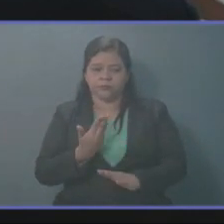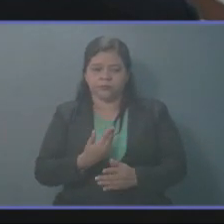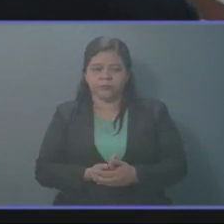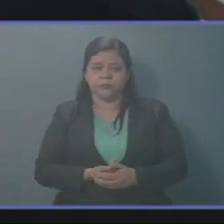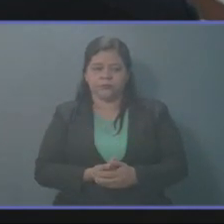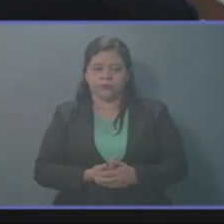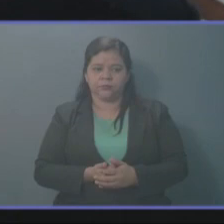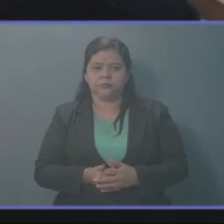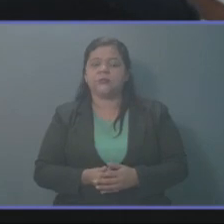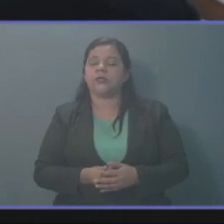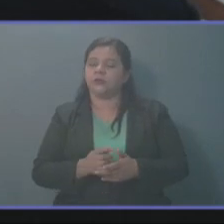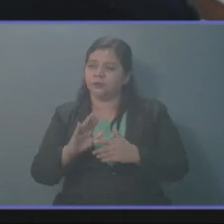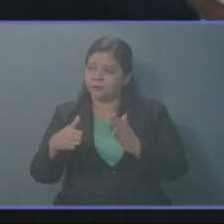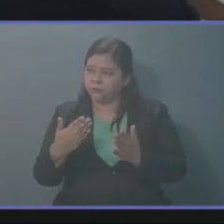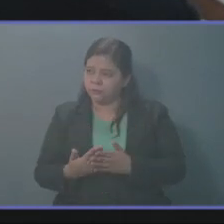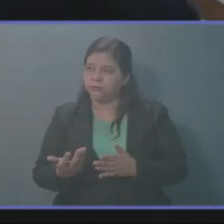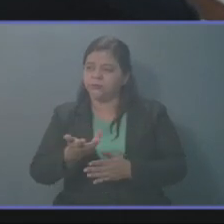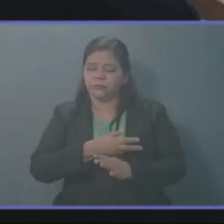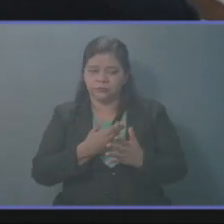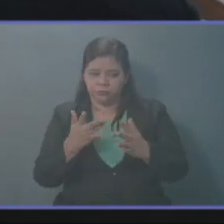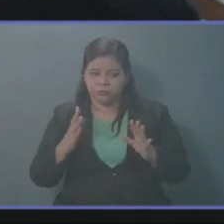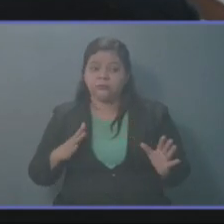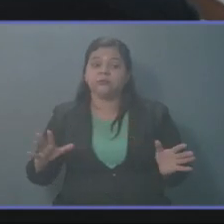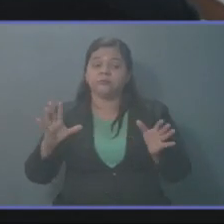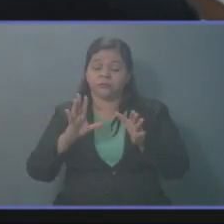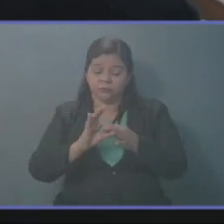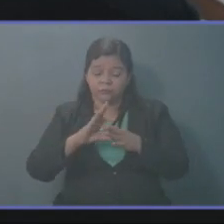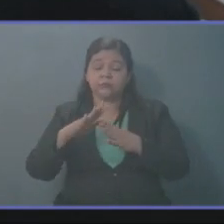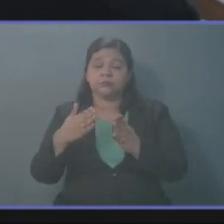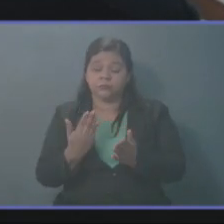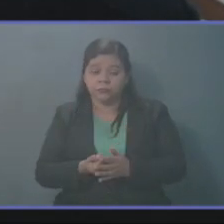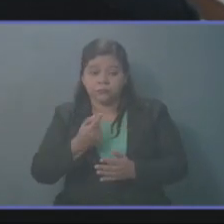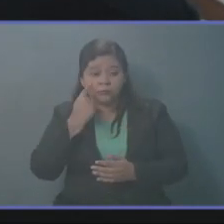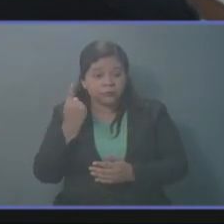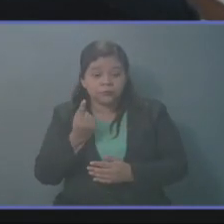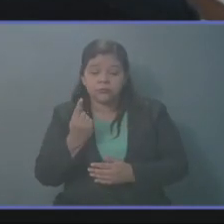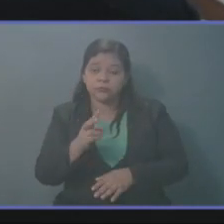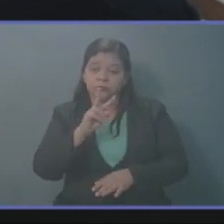SPA por un monto de hasta 15 millones de euros, equivalentes a